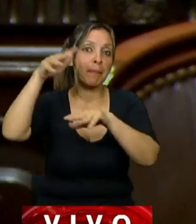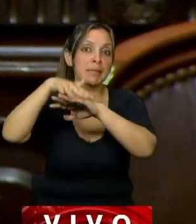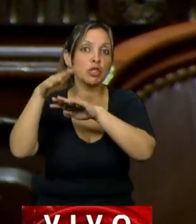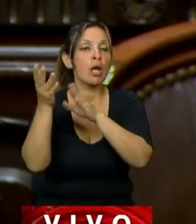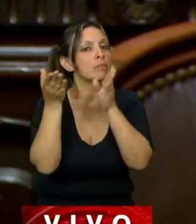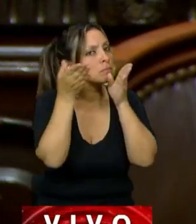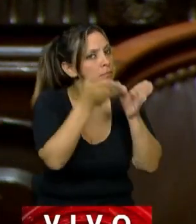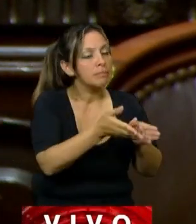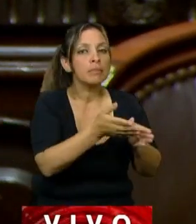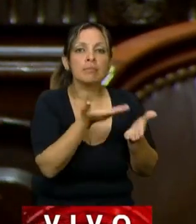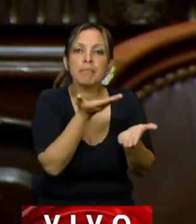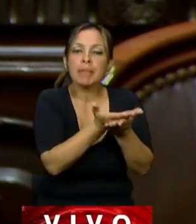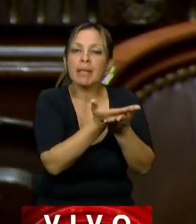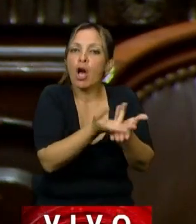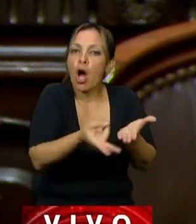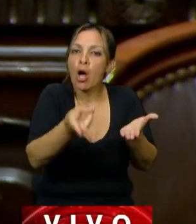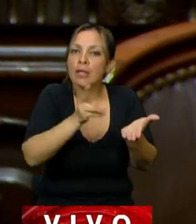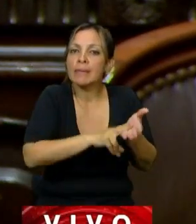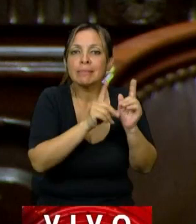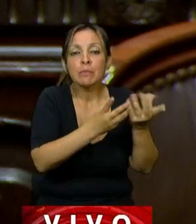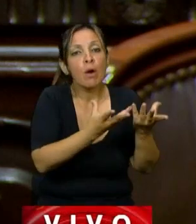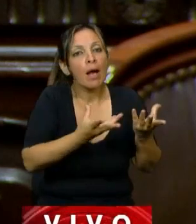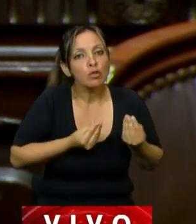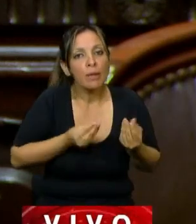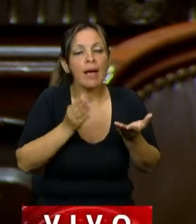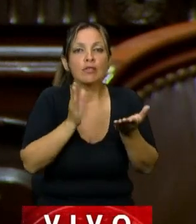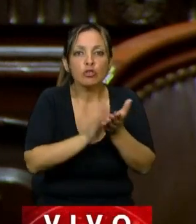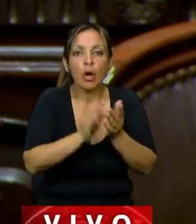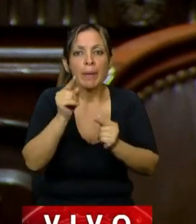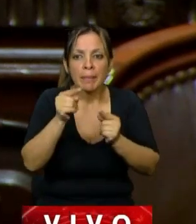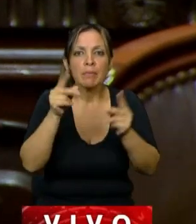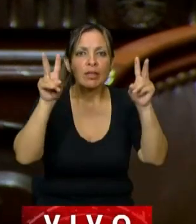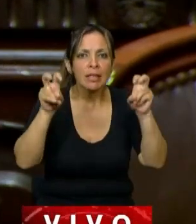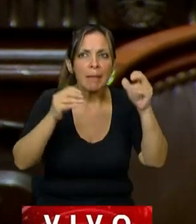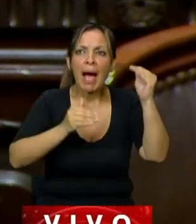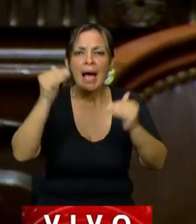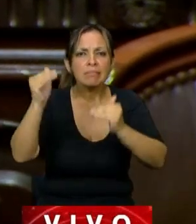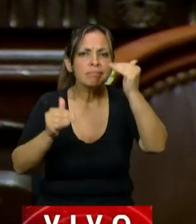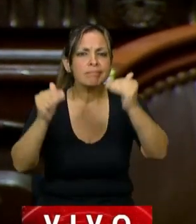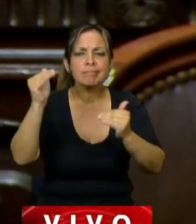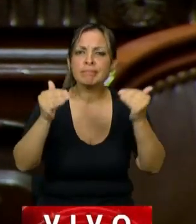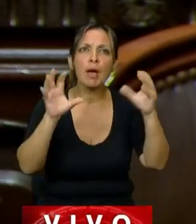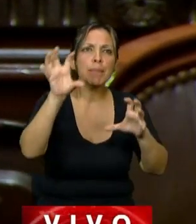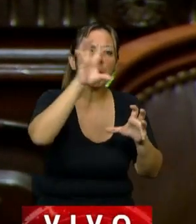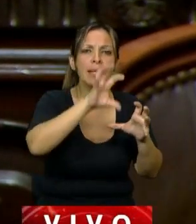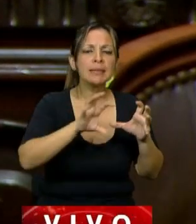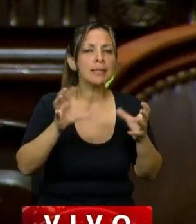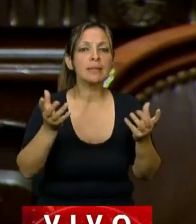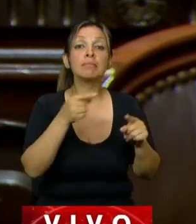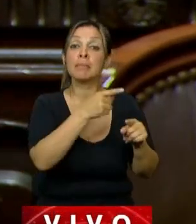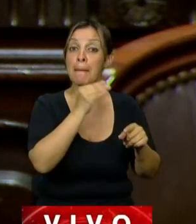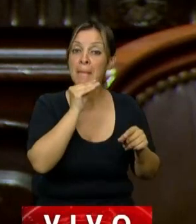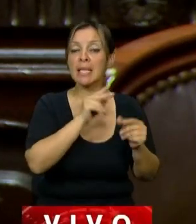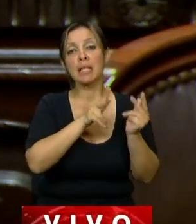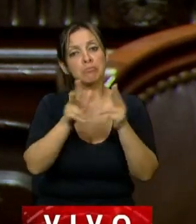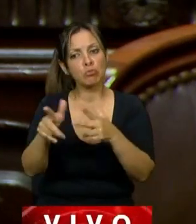pide, le pedimos que nos ayude en relación a las asimetrías que seguimos sufriendo. Él ahí nos insta a